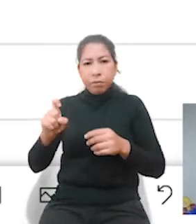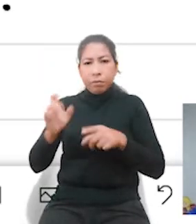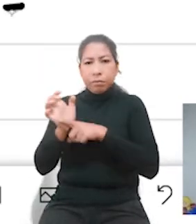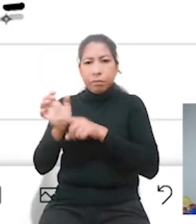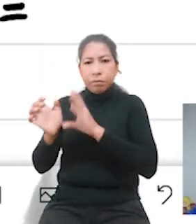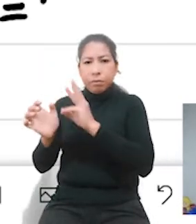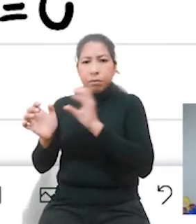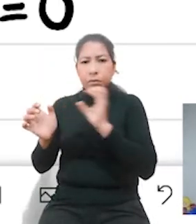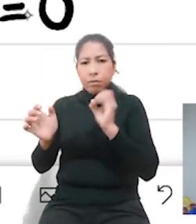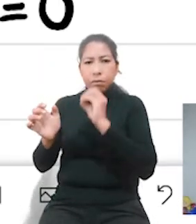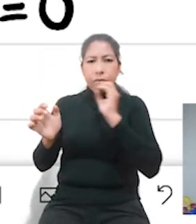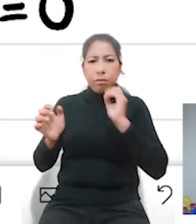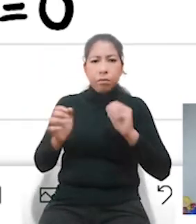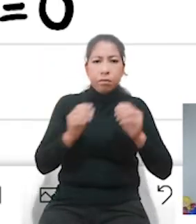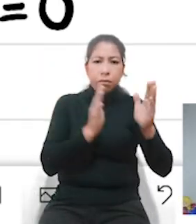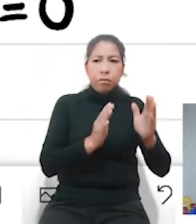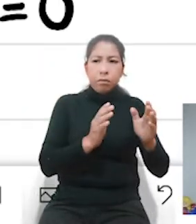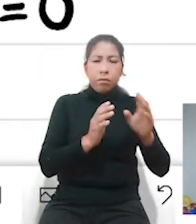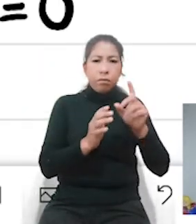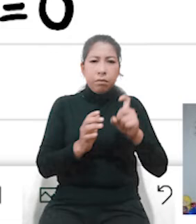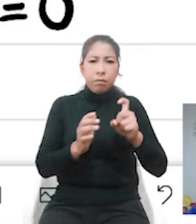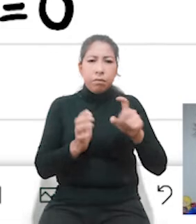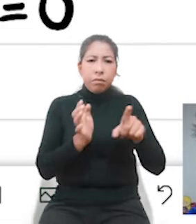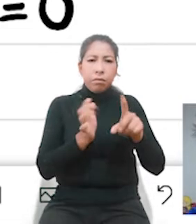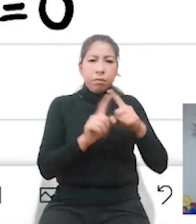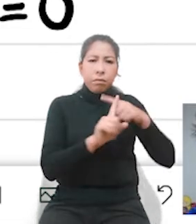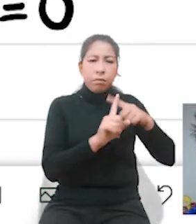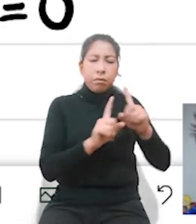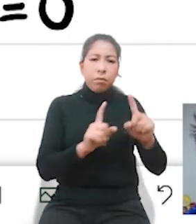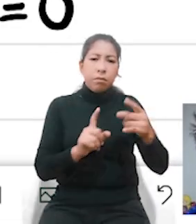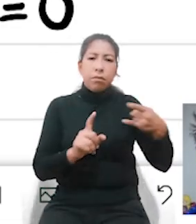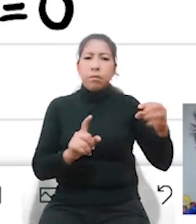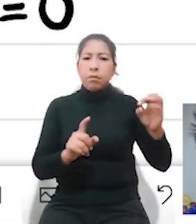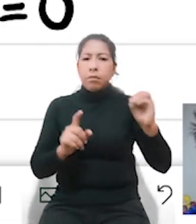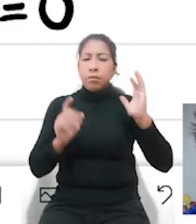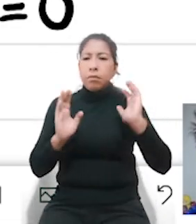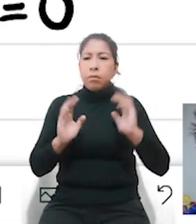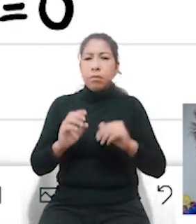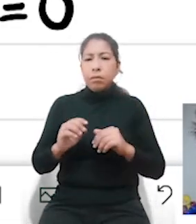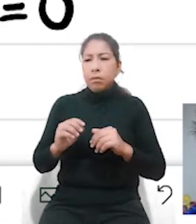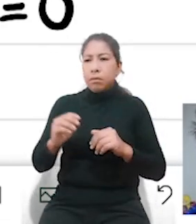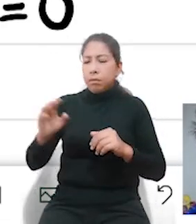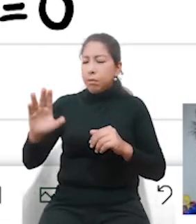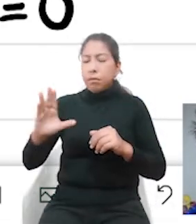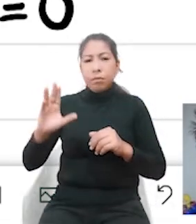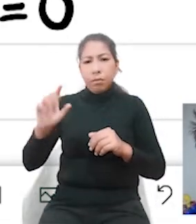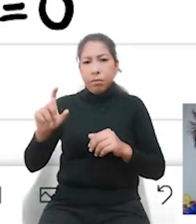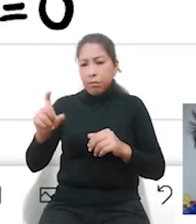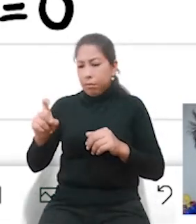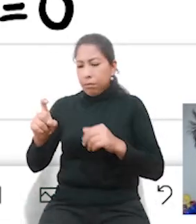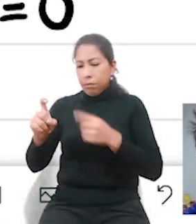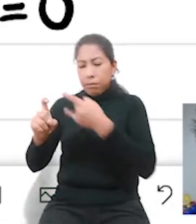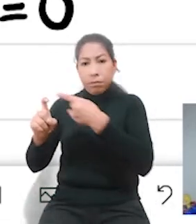x más 1 igual 0. Tenemos que en el primer resultado 6 pasa al segundo miembro